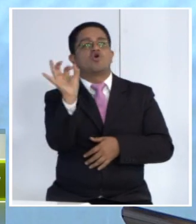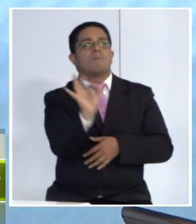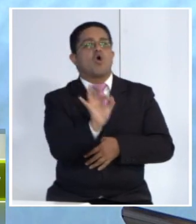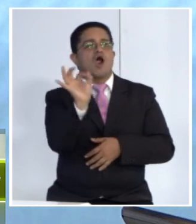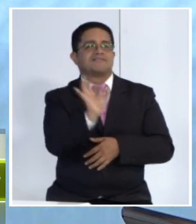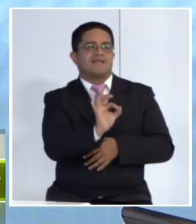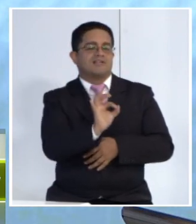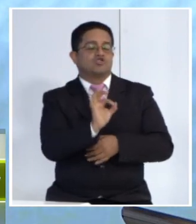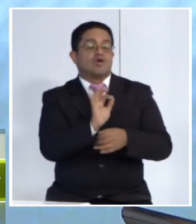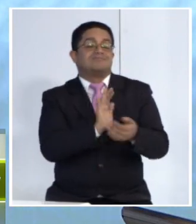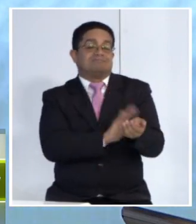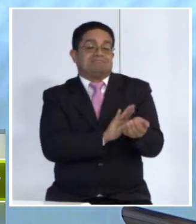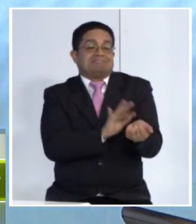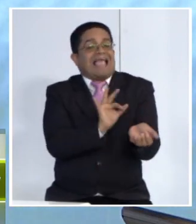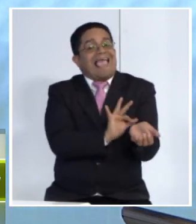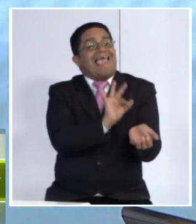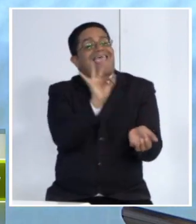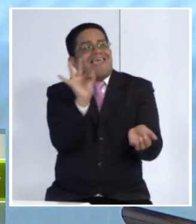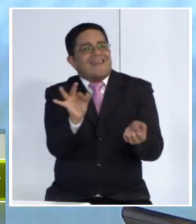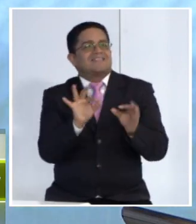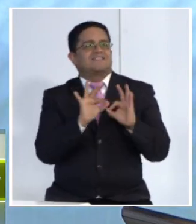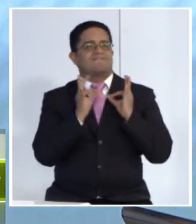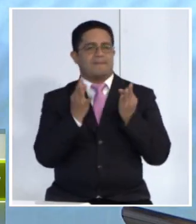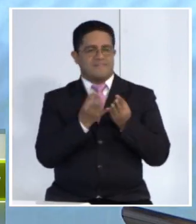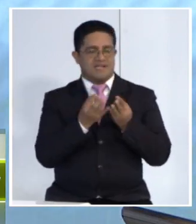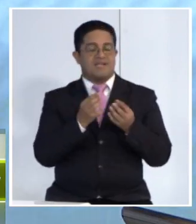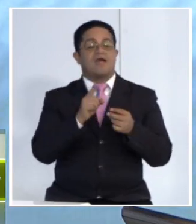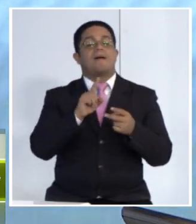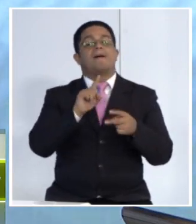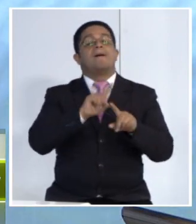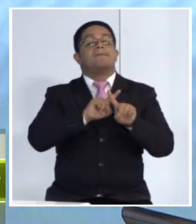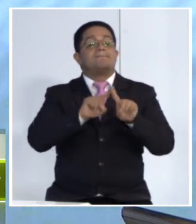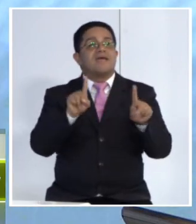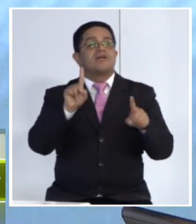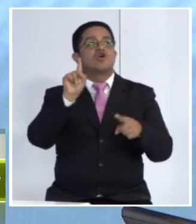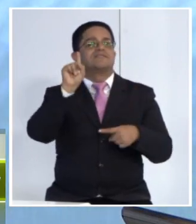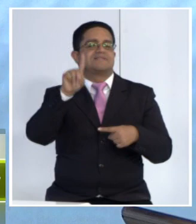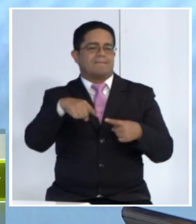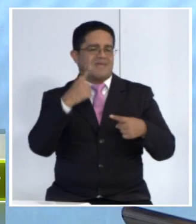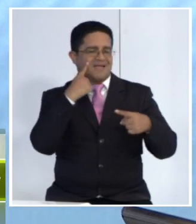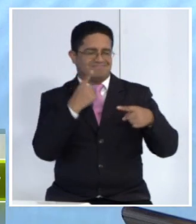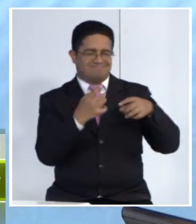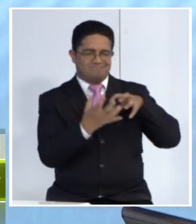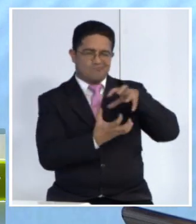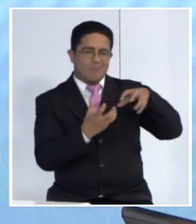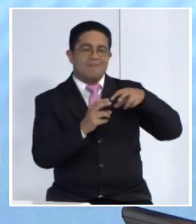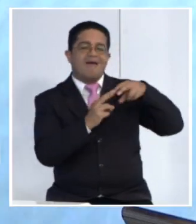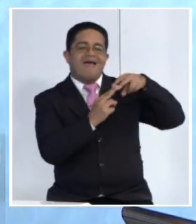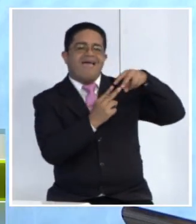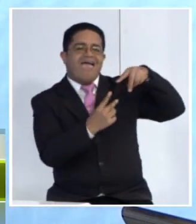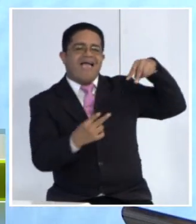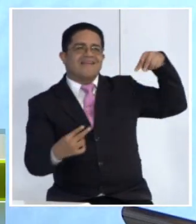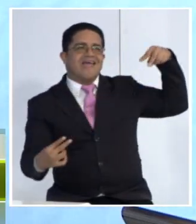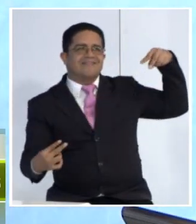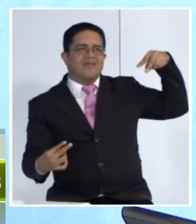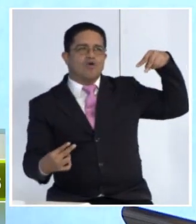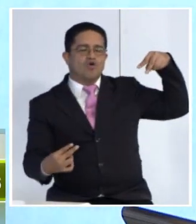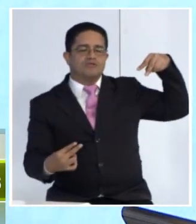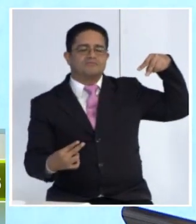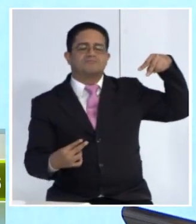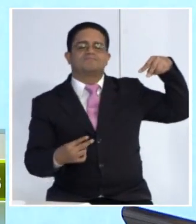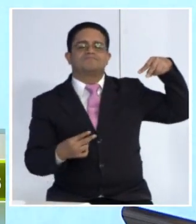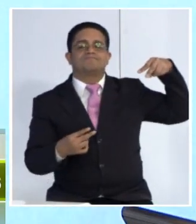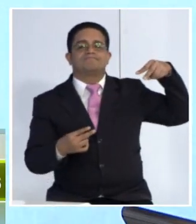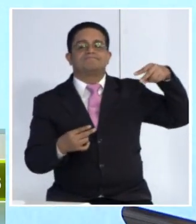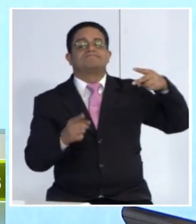la herencia, ¿ok? Pero también hay que hablar del punto de vista genético, que es este factor que te estoy hablando, de la